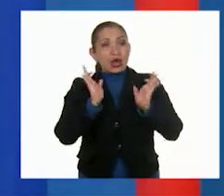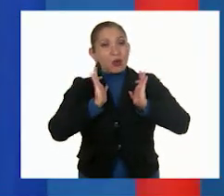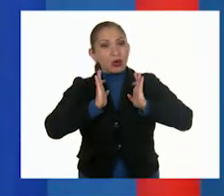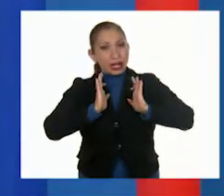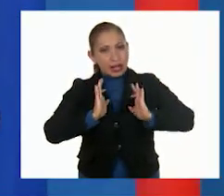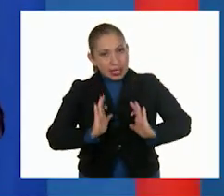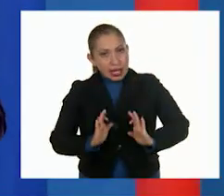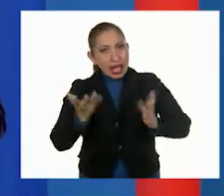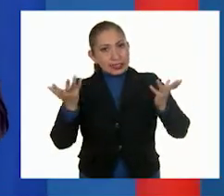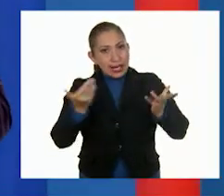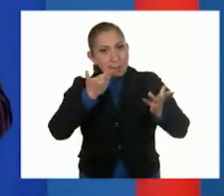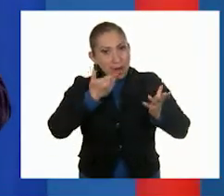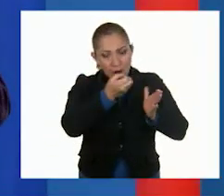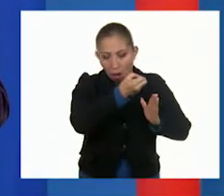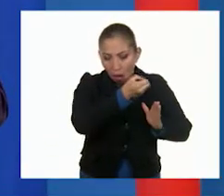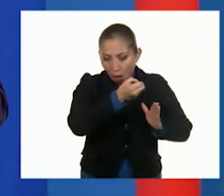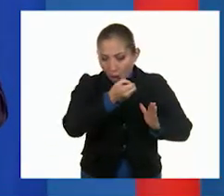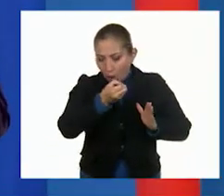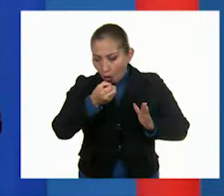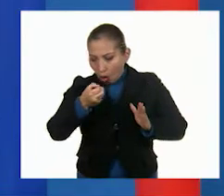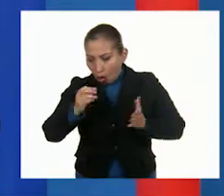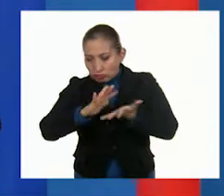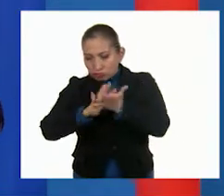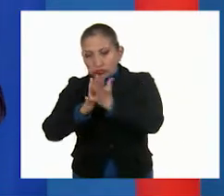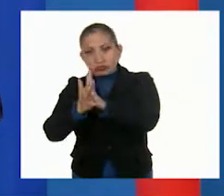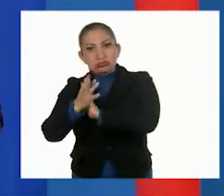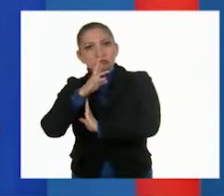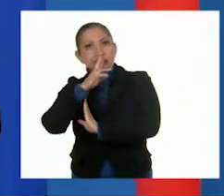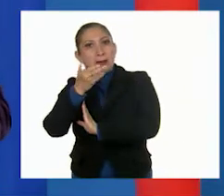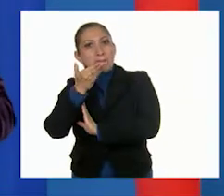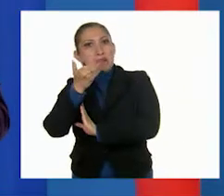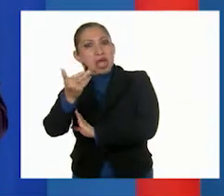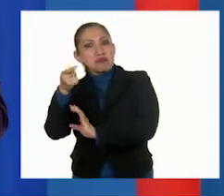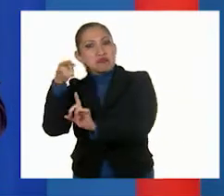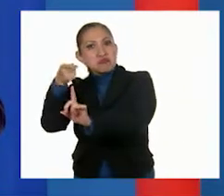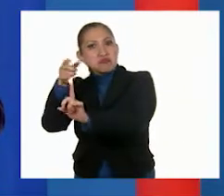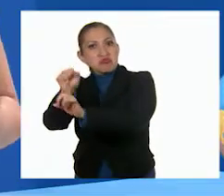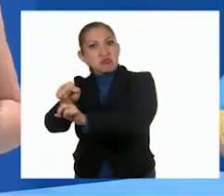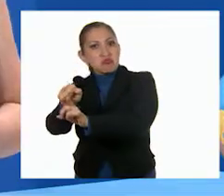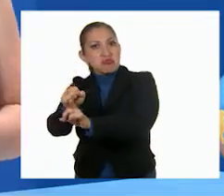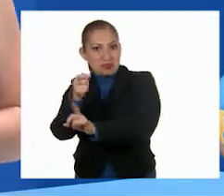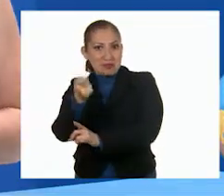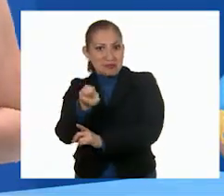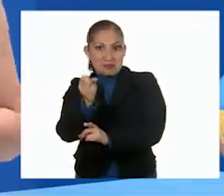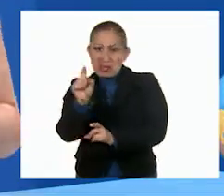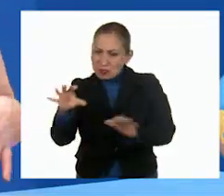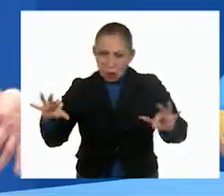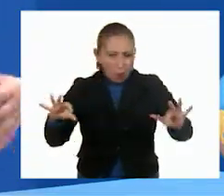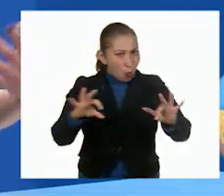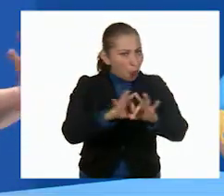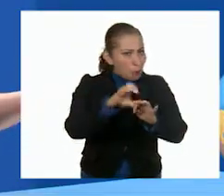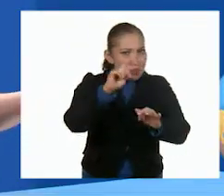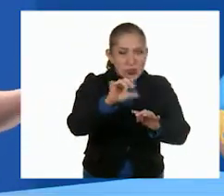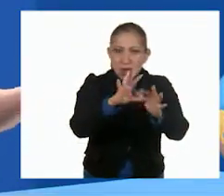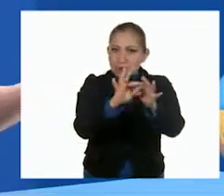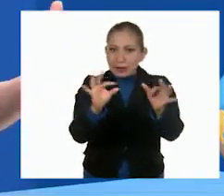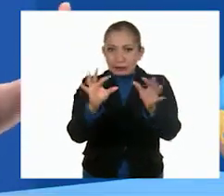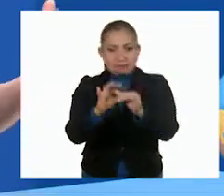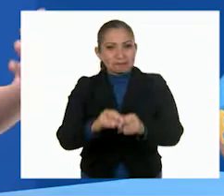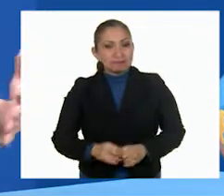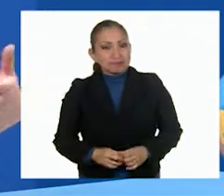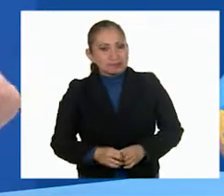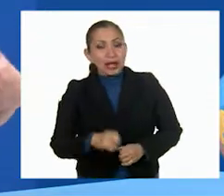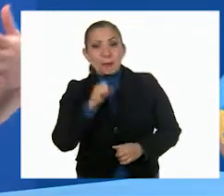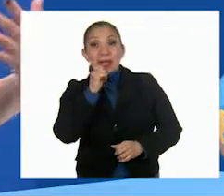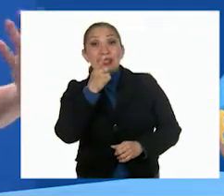manera correcta, entonces creo que podemos llegar a un mejor resultado o a nuestro objetivo, ¿no? Así es, así es. También tiene referencia a